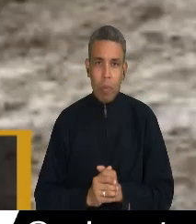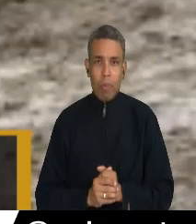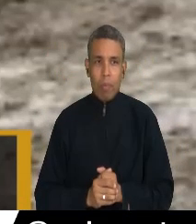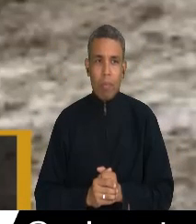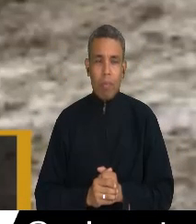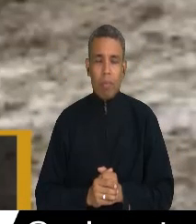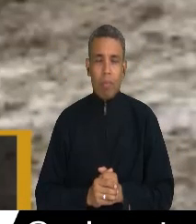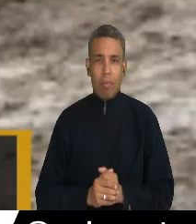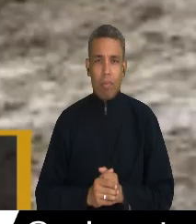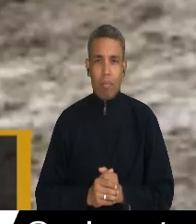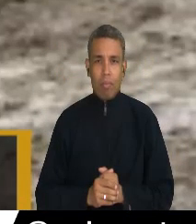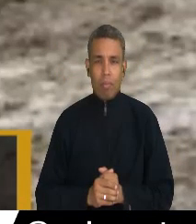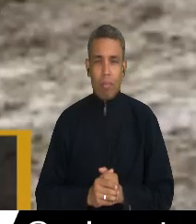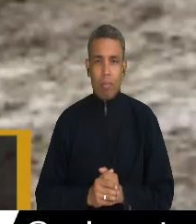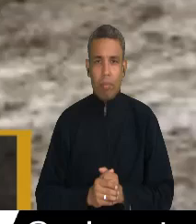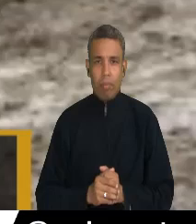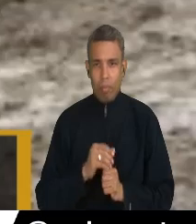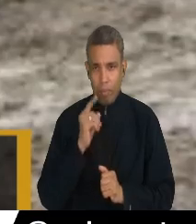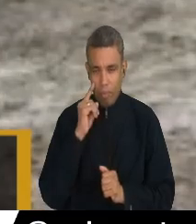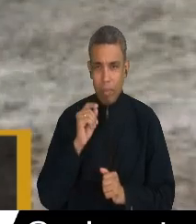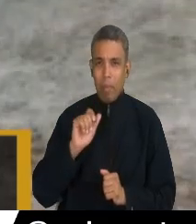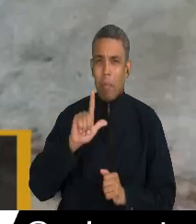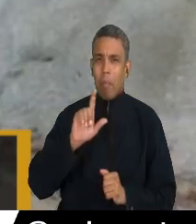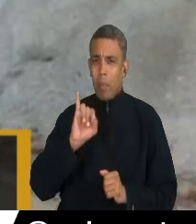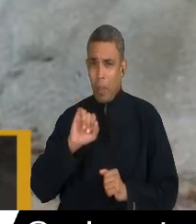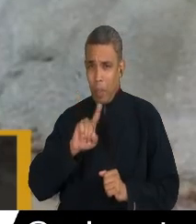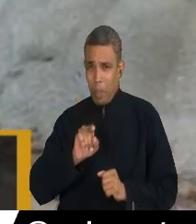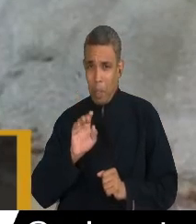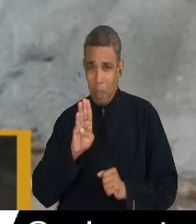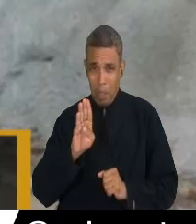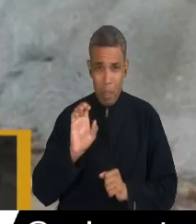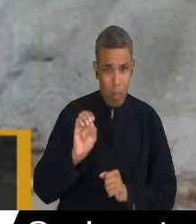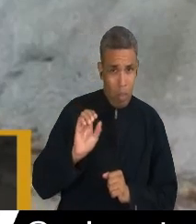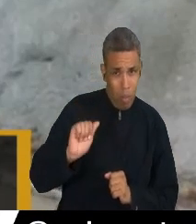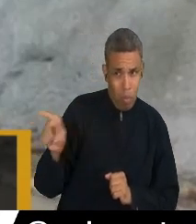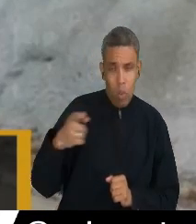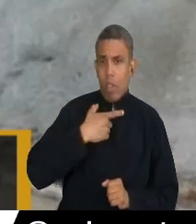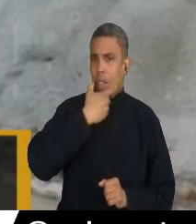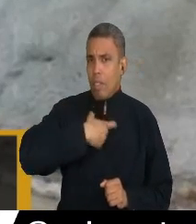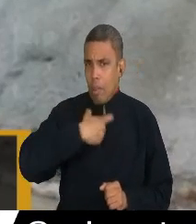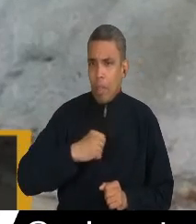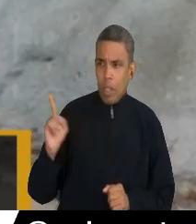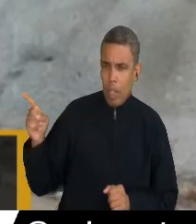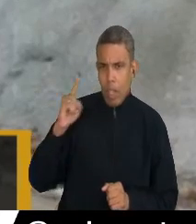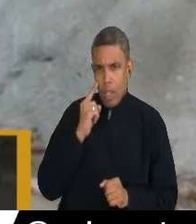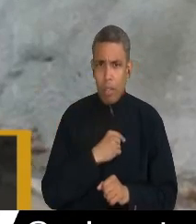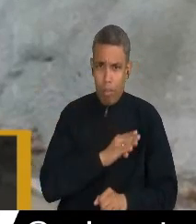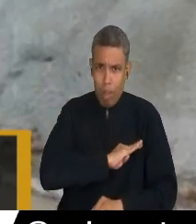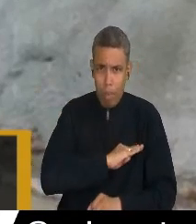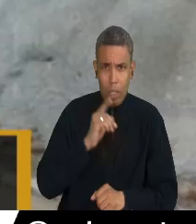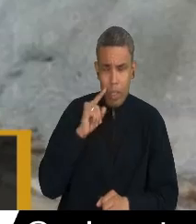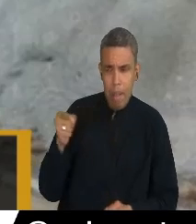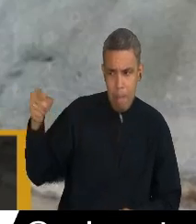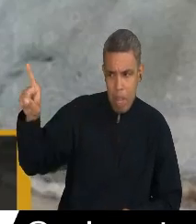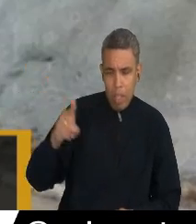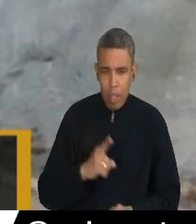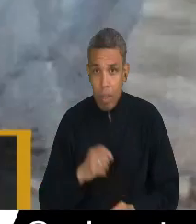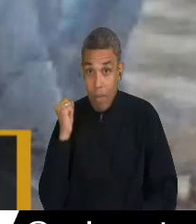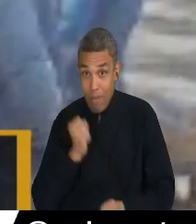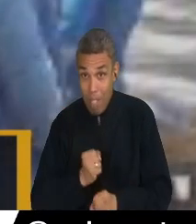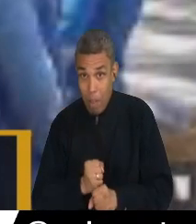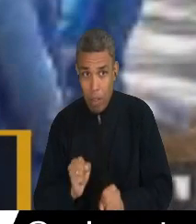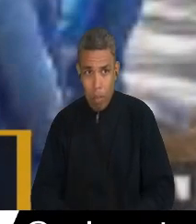vía San Vicente-Lisboa en Santander. Maquinaria de la Alcaldía de San Vicente de Chucurí trabaja de manera ininterrumpida para restablecer